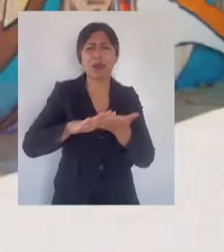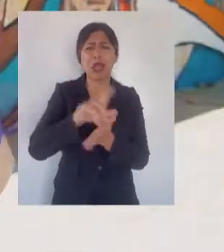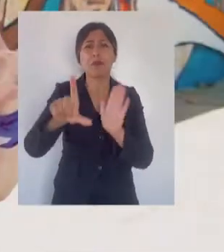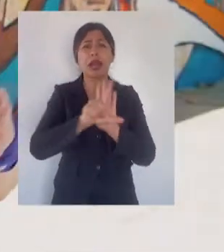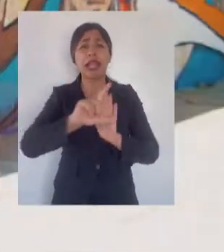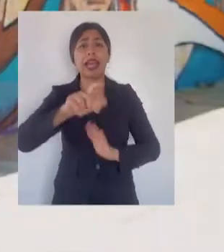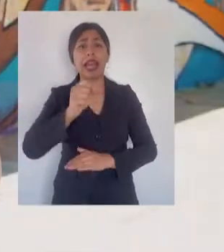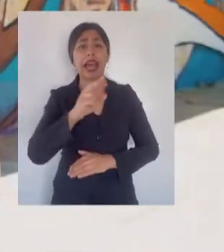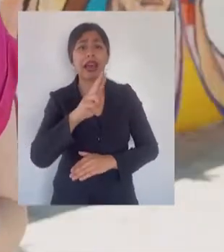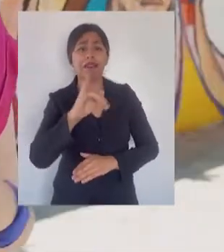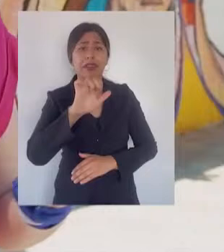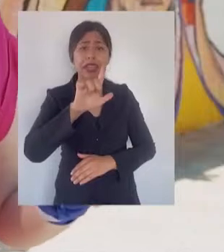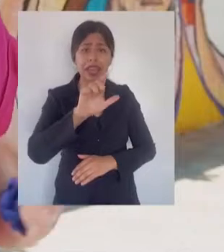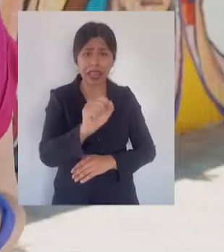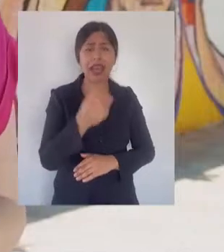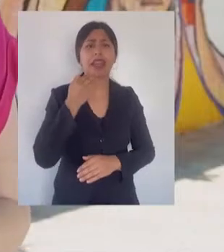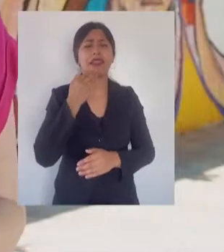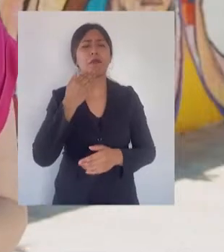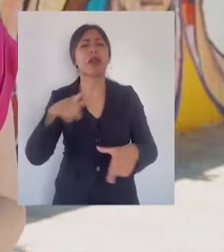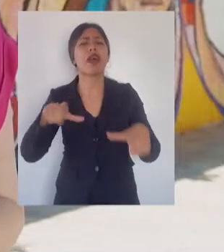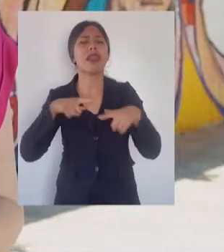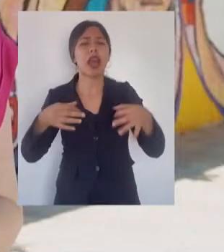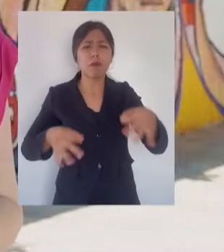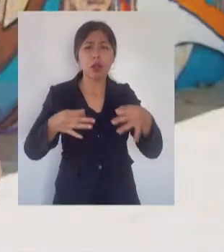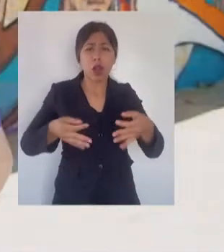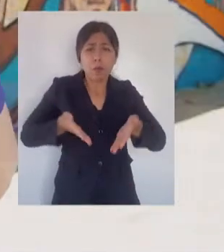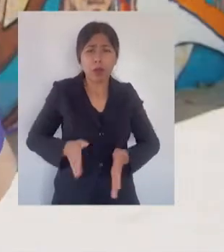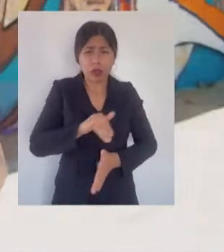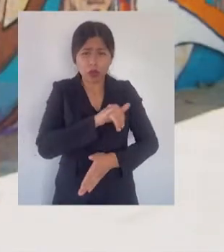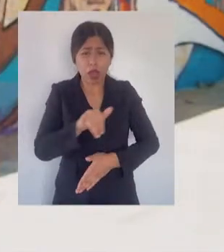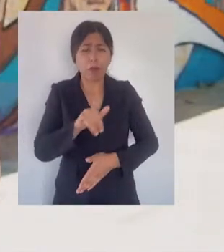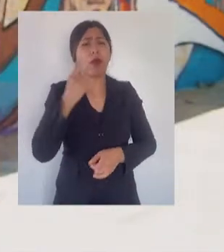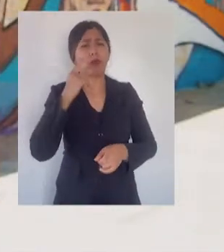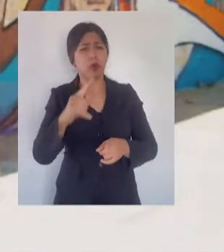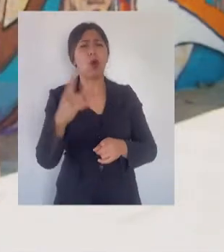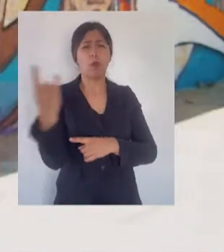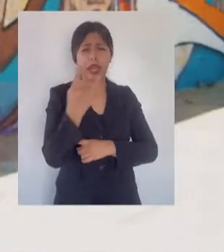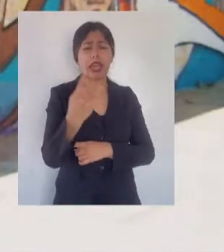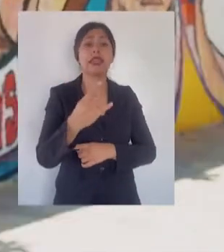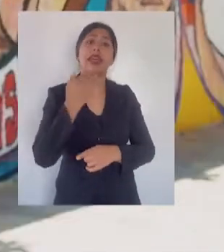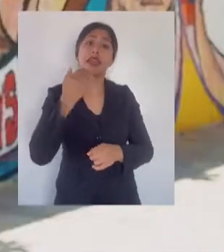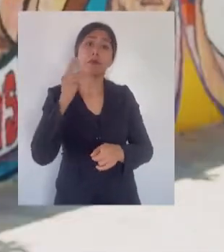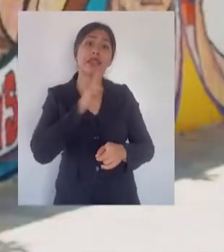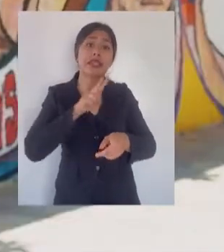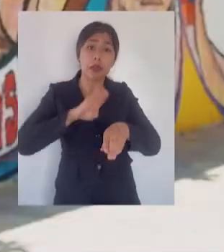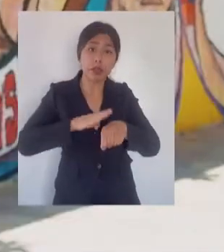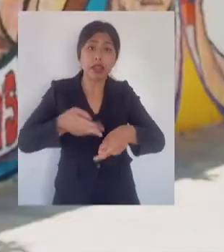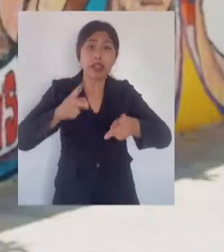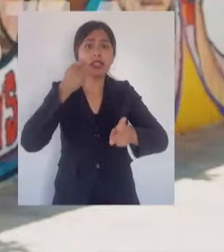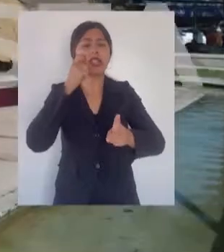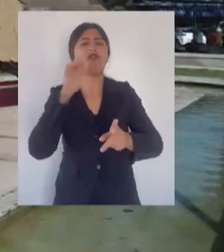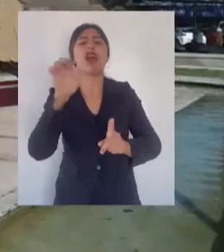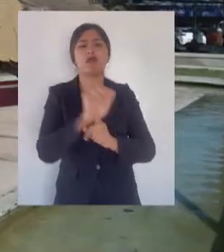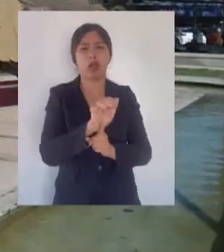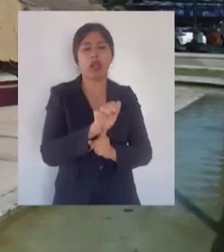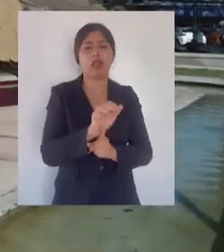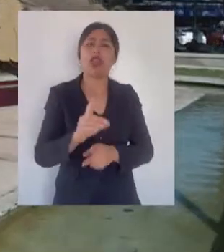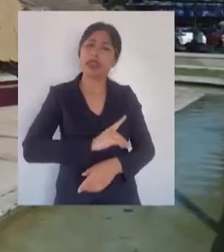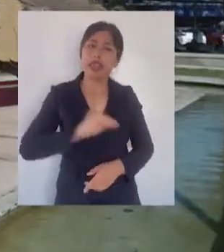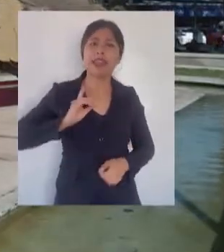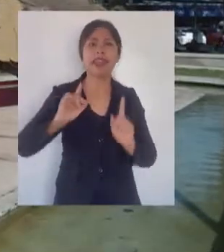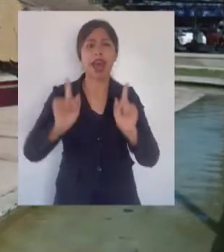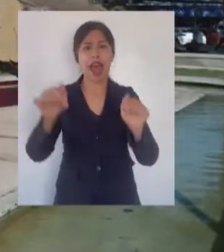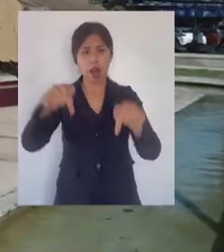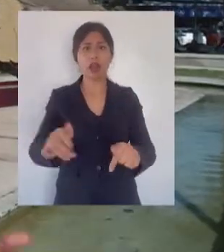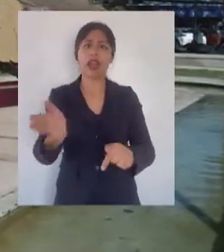como la ley gabriela de extensión del posnatal de emergencia y sin consentimientos violaciones la dignidad es ahora por nosotras